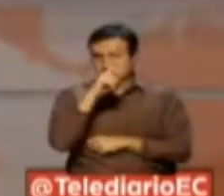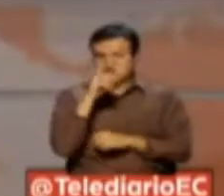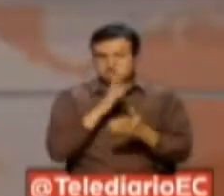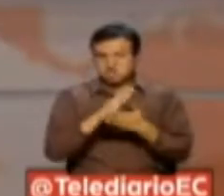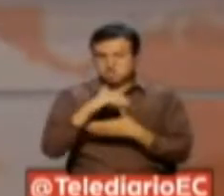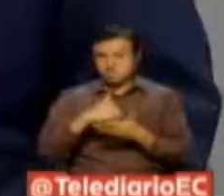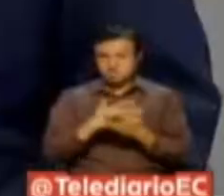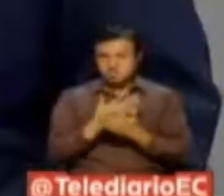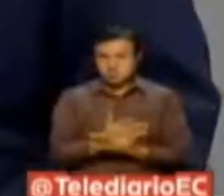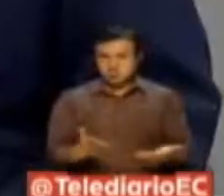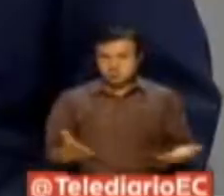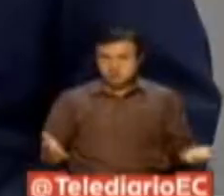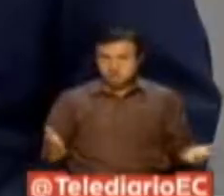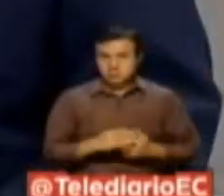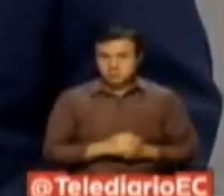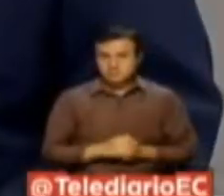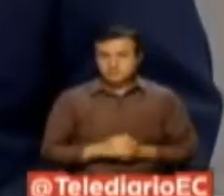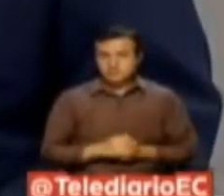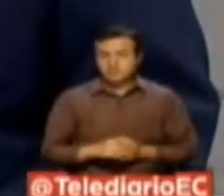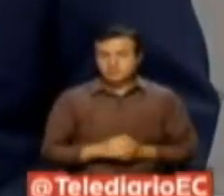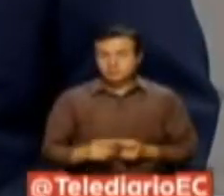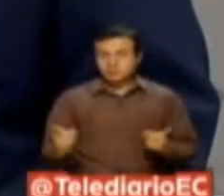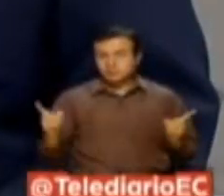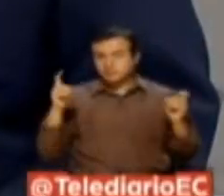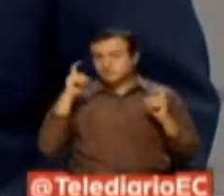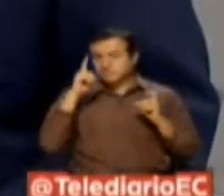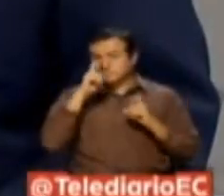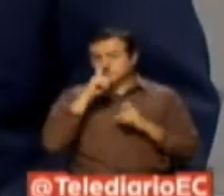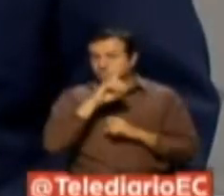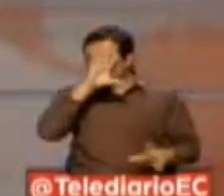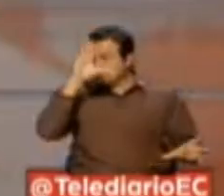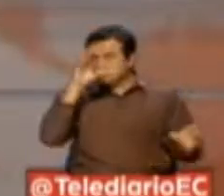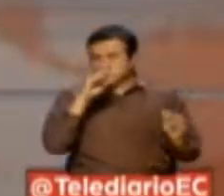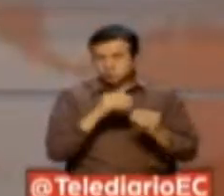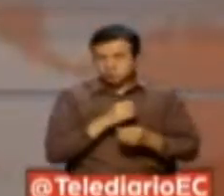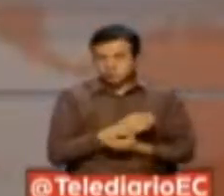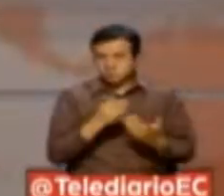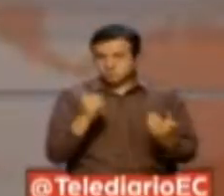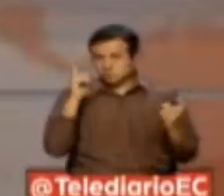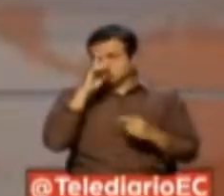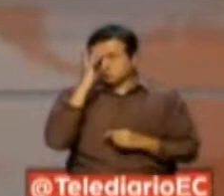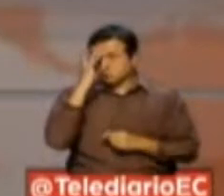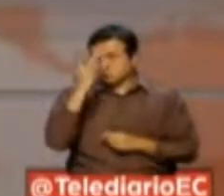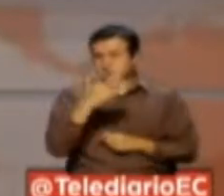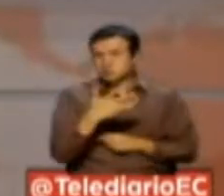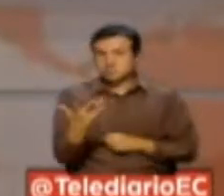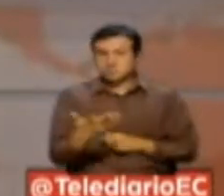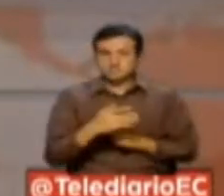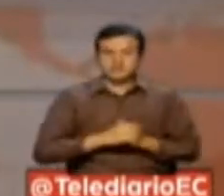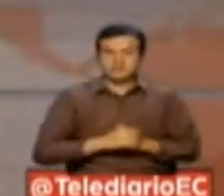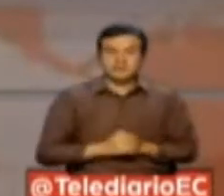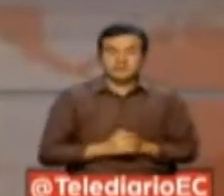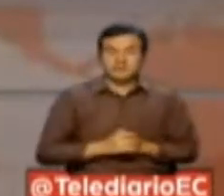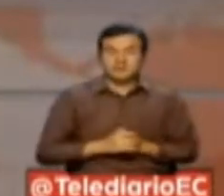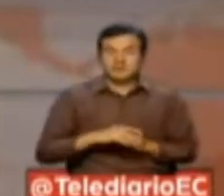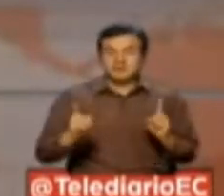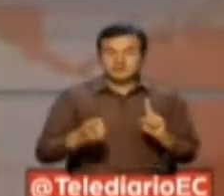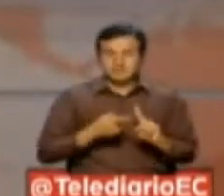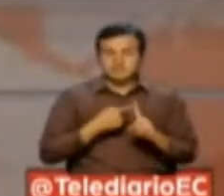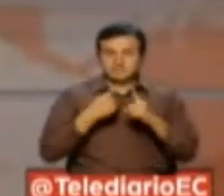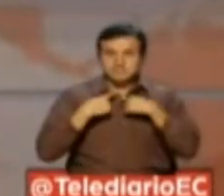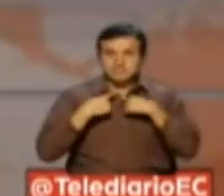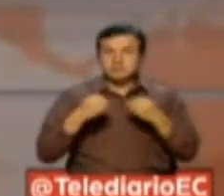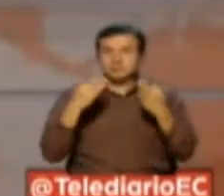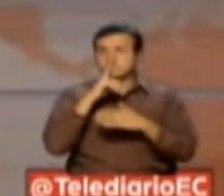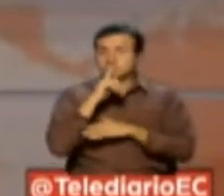acceder a esta información en general fue difícil acceder a toda la información porque porque primero lo habían declarado